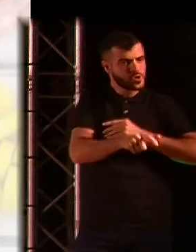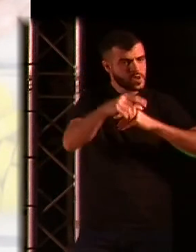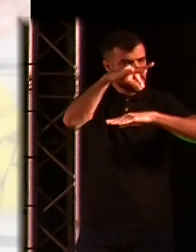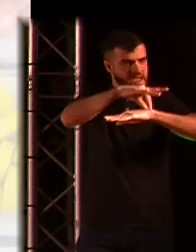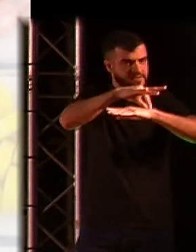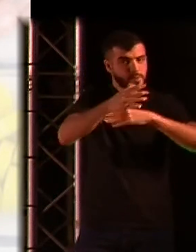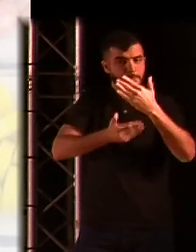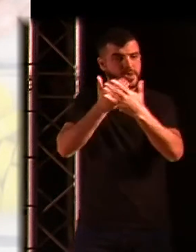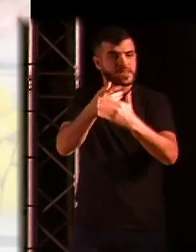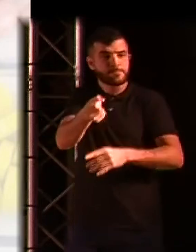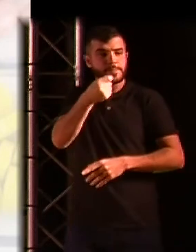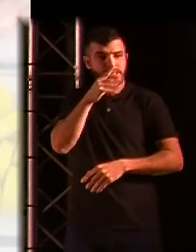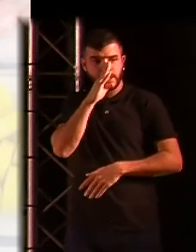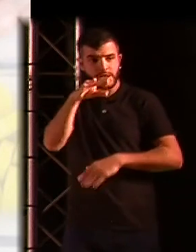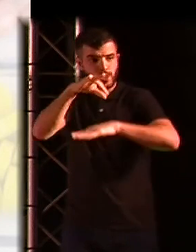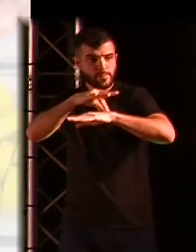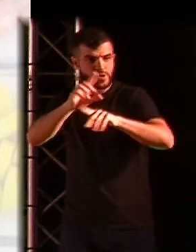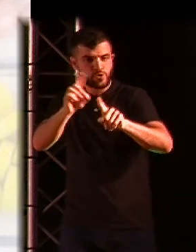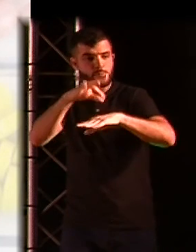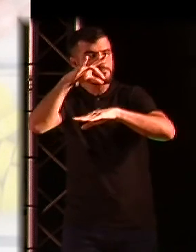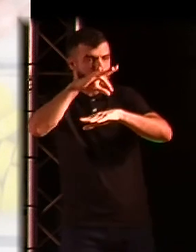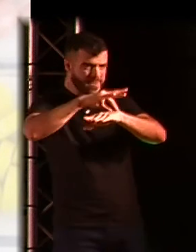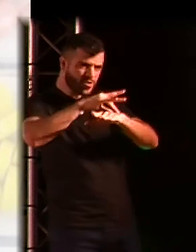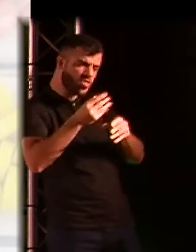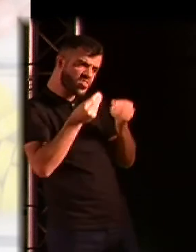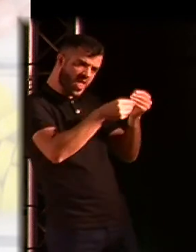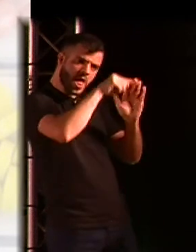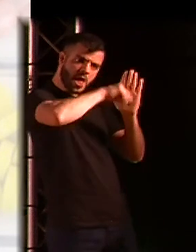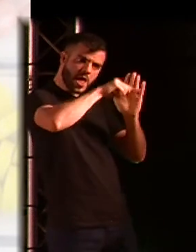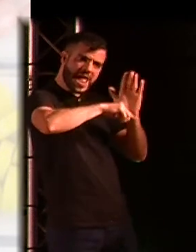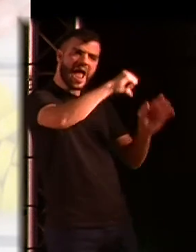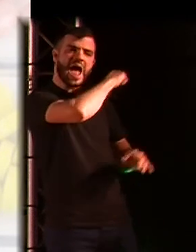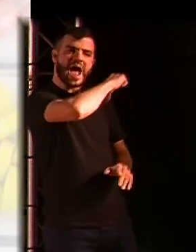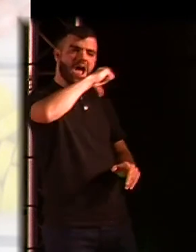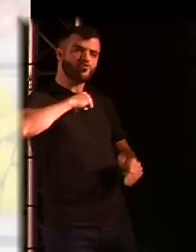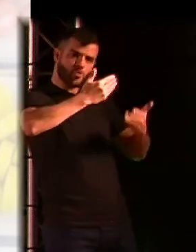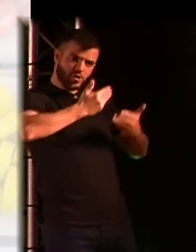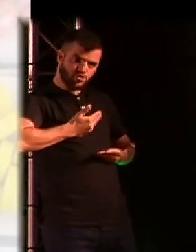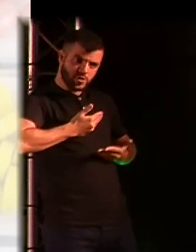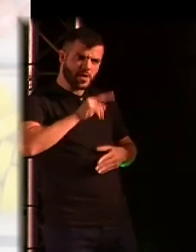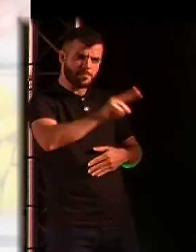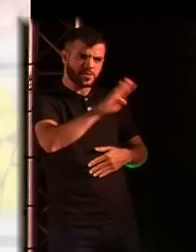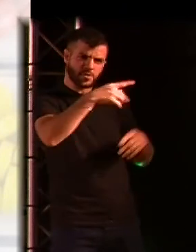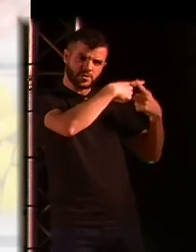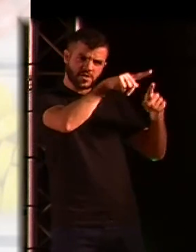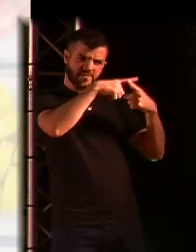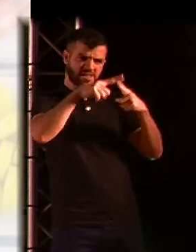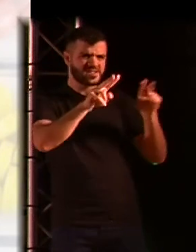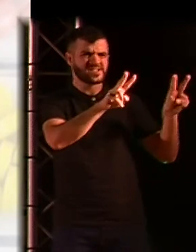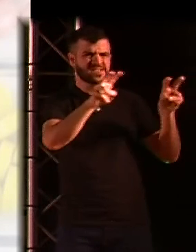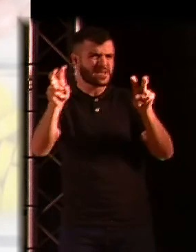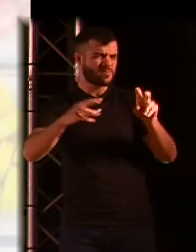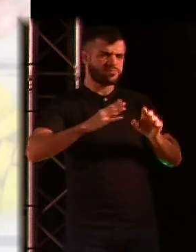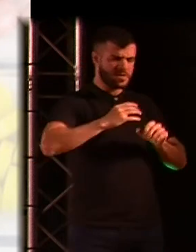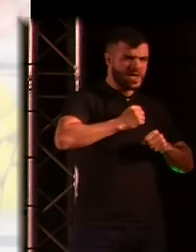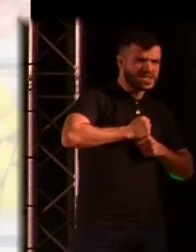unas guías de autoayuda y es el propio paciente el que va leyendo, depende, hay 24 diferentes, sobre la ansiedad, la